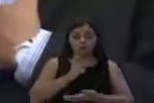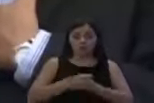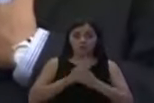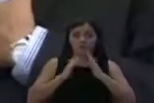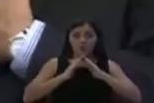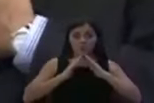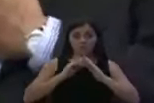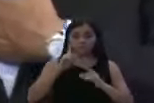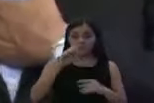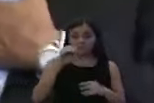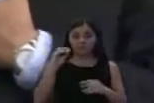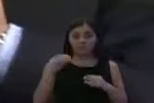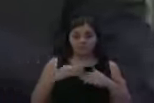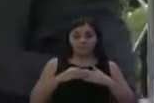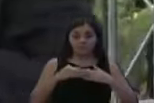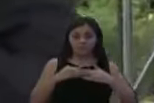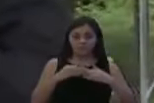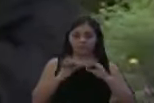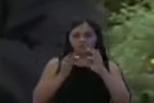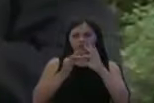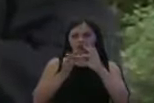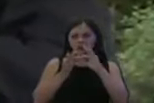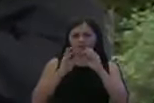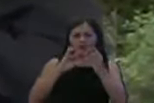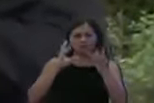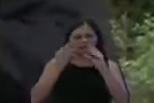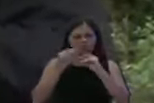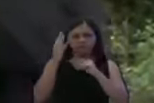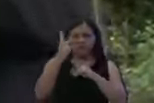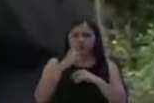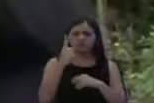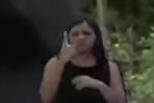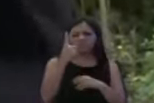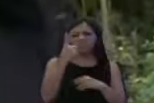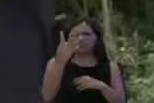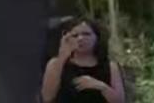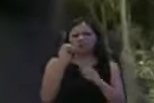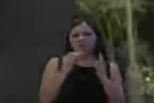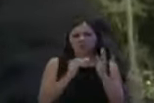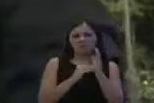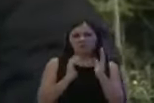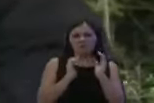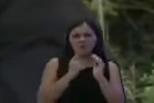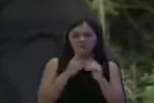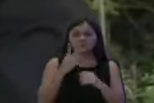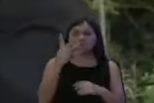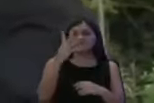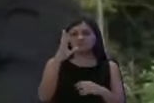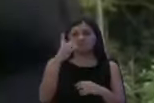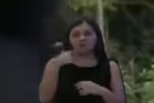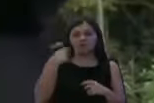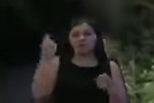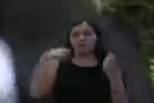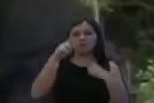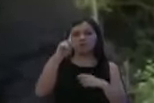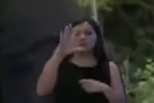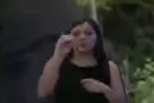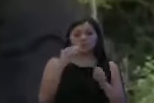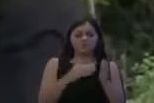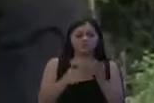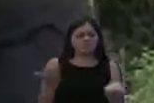000 hice arreglo de 40,00 140,000 la voy a vender a 150000 me va a cobrar por la plala Díganle No seas